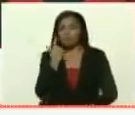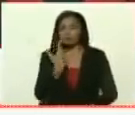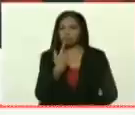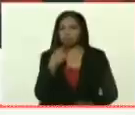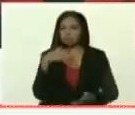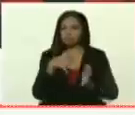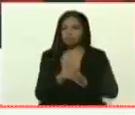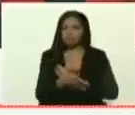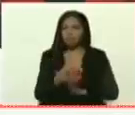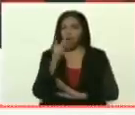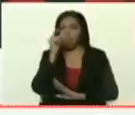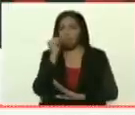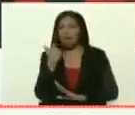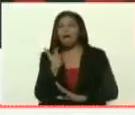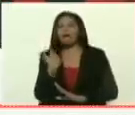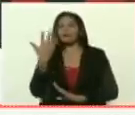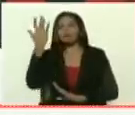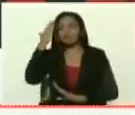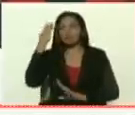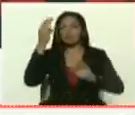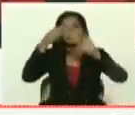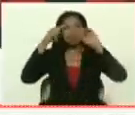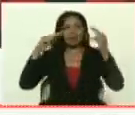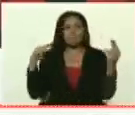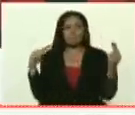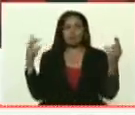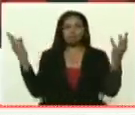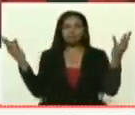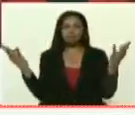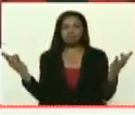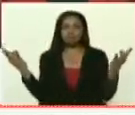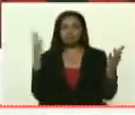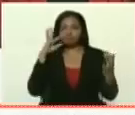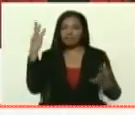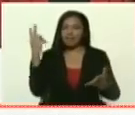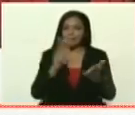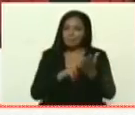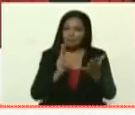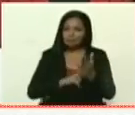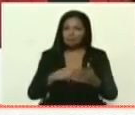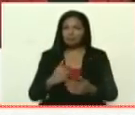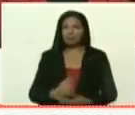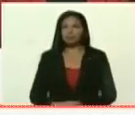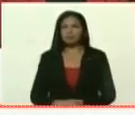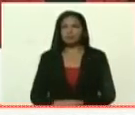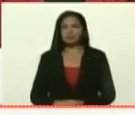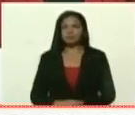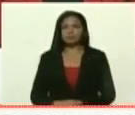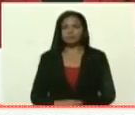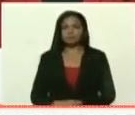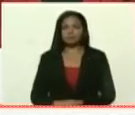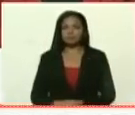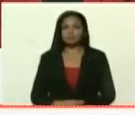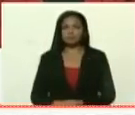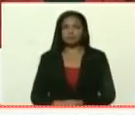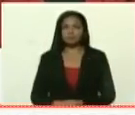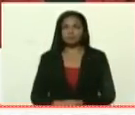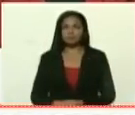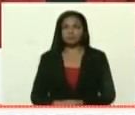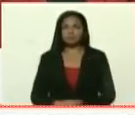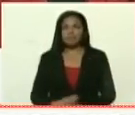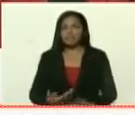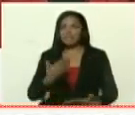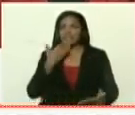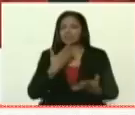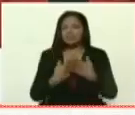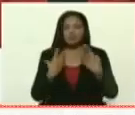es un gurú de la paz, de la meditación, de las verdades, Sri Ravi Shankar. Le